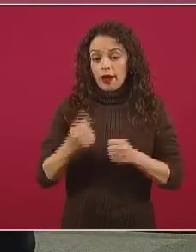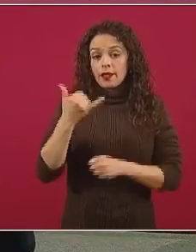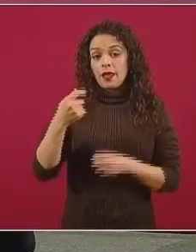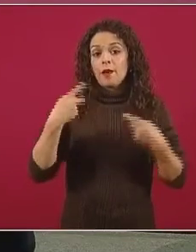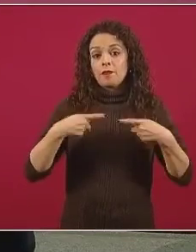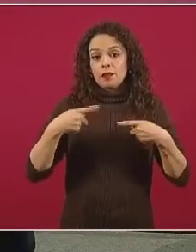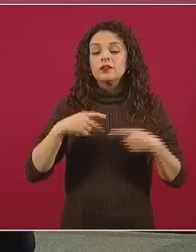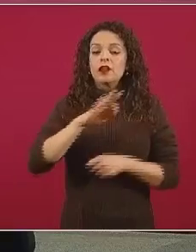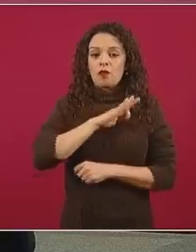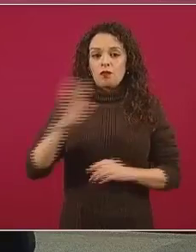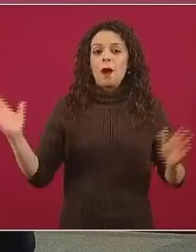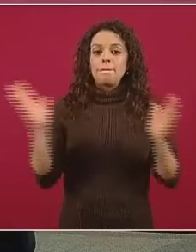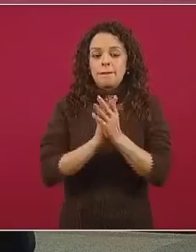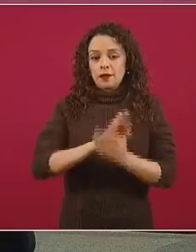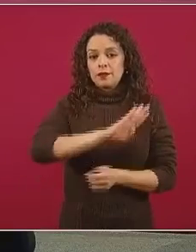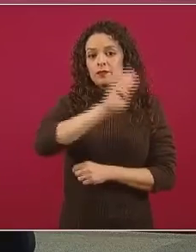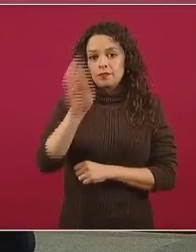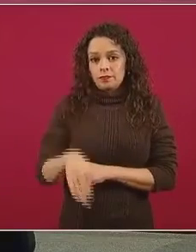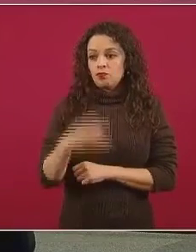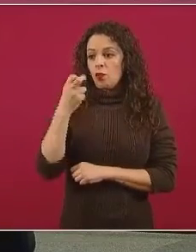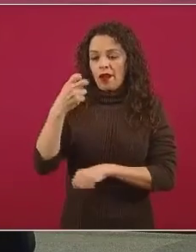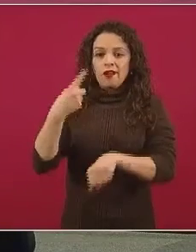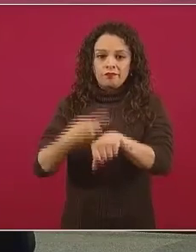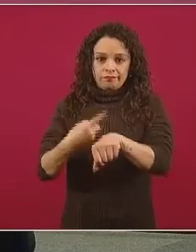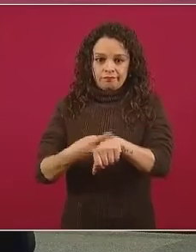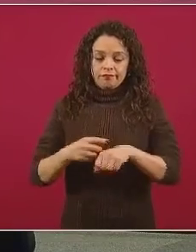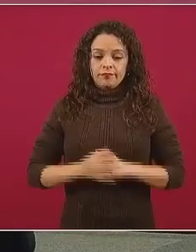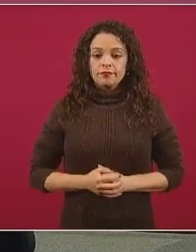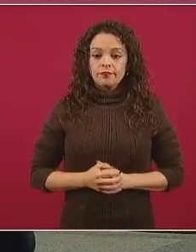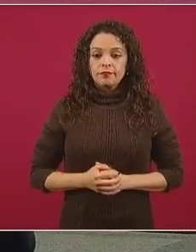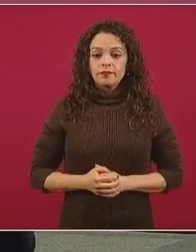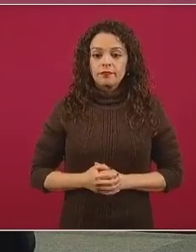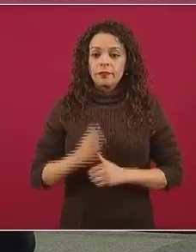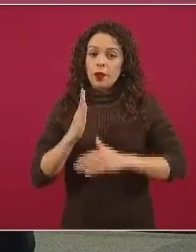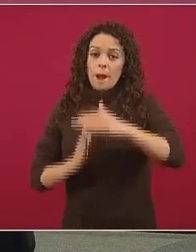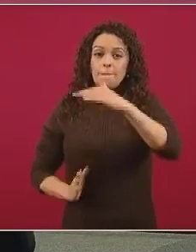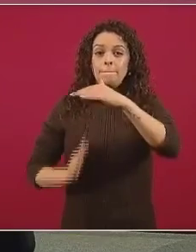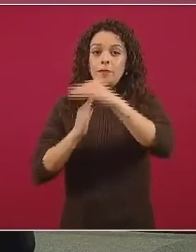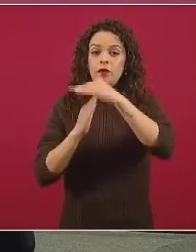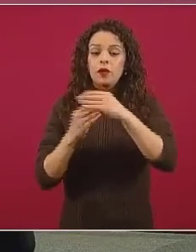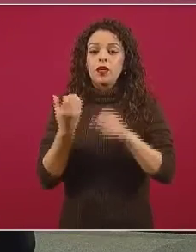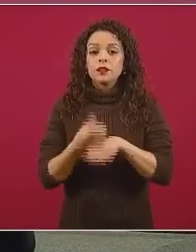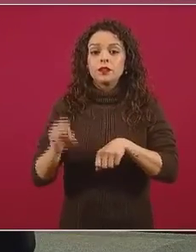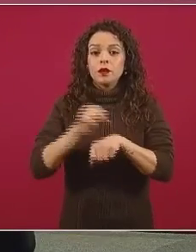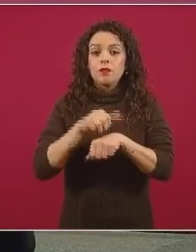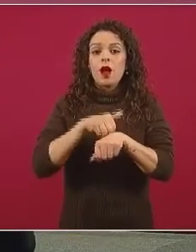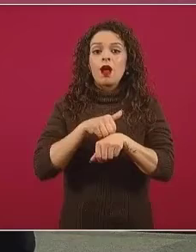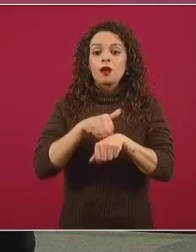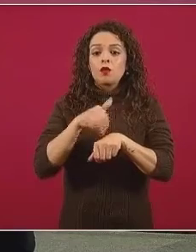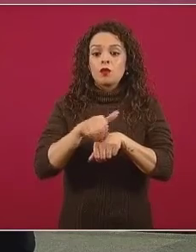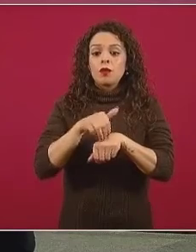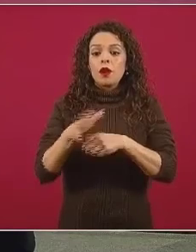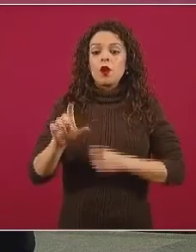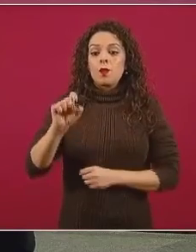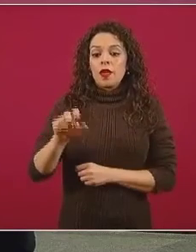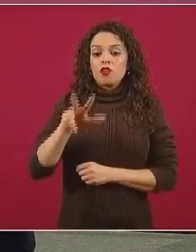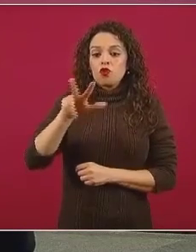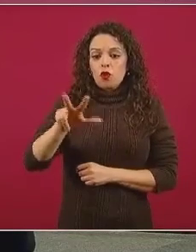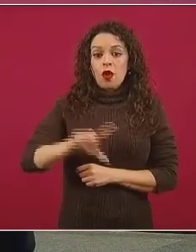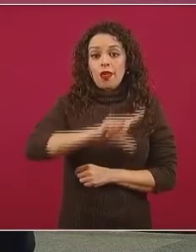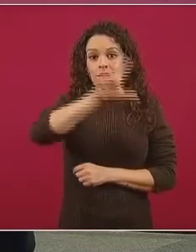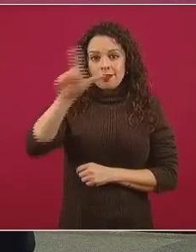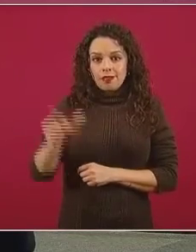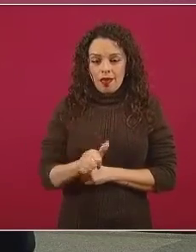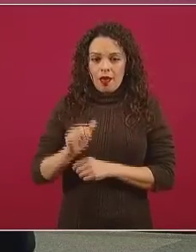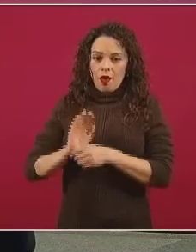personas pierdan la vida por esta enfermedad. Llegamos a un punto máximo en la semana 28 y posteriormente tuvimos un descenso,